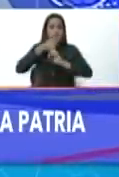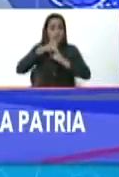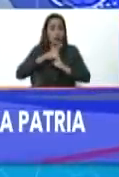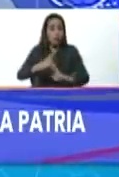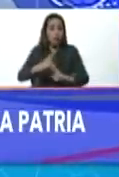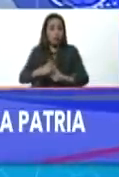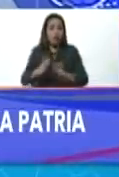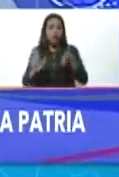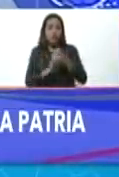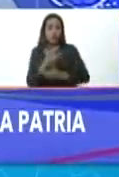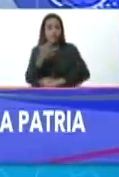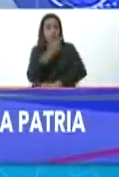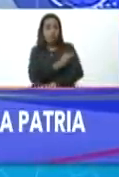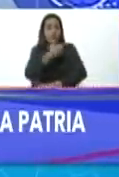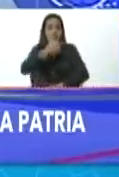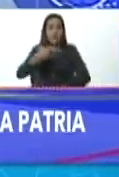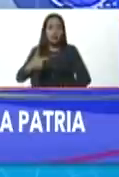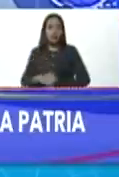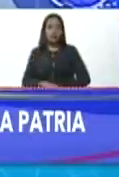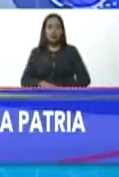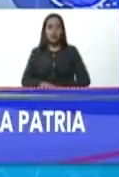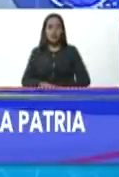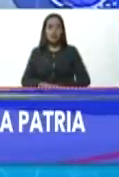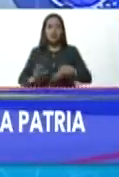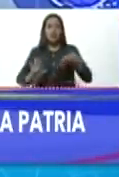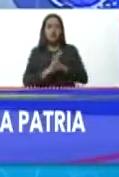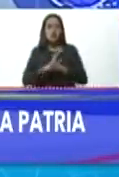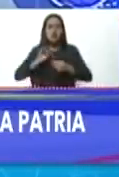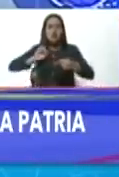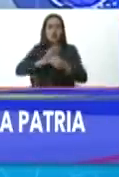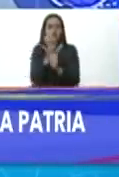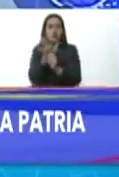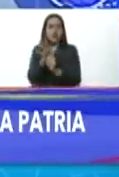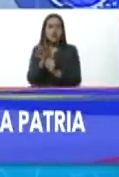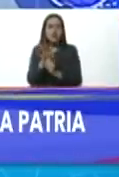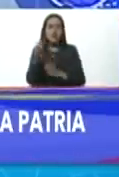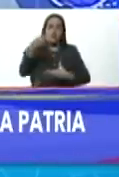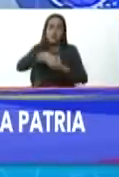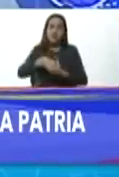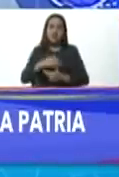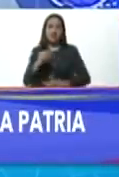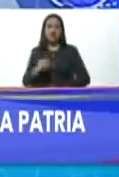resultado en su aplicación en la crisis de coronavirus en China.